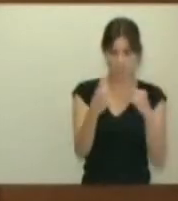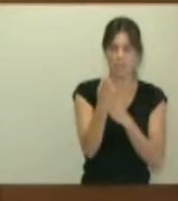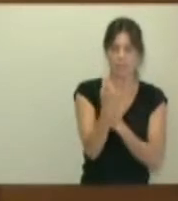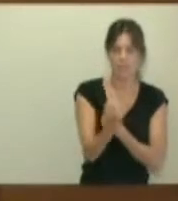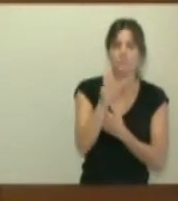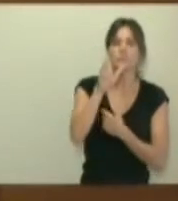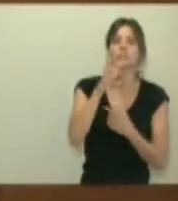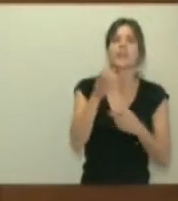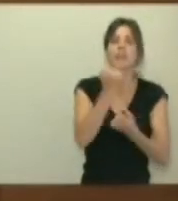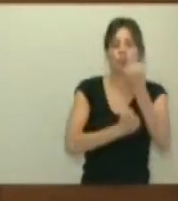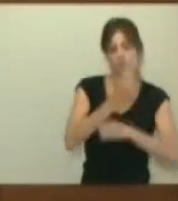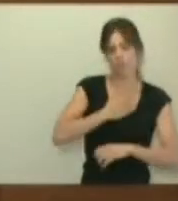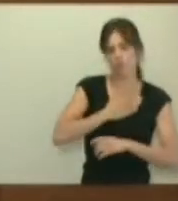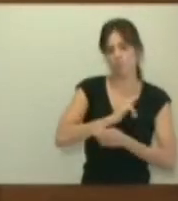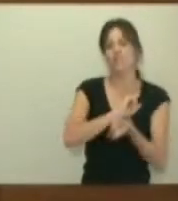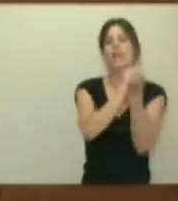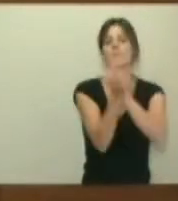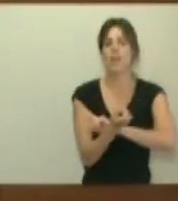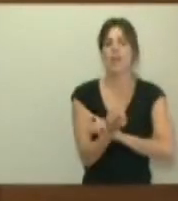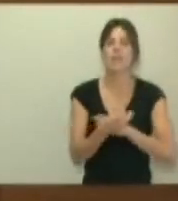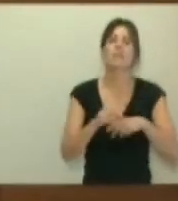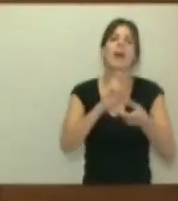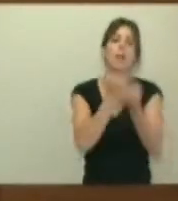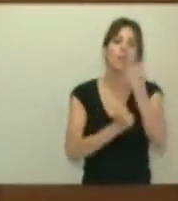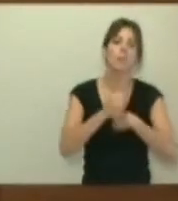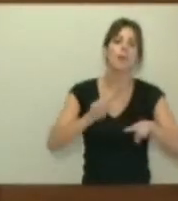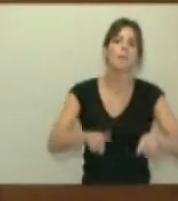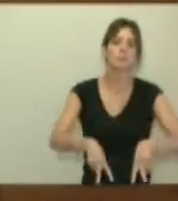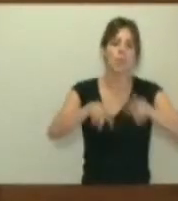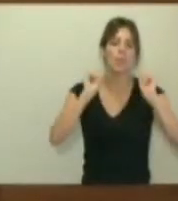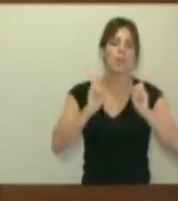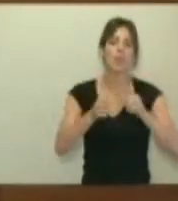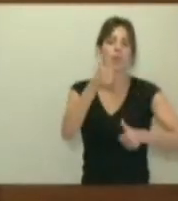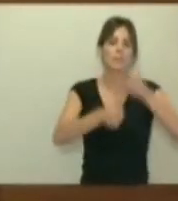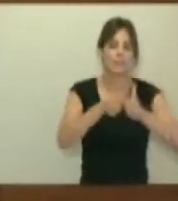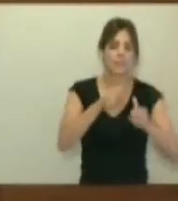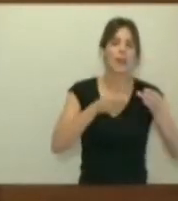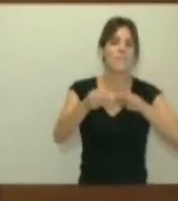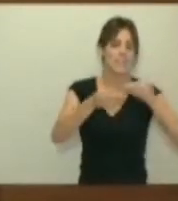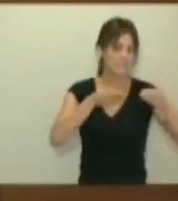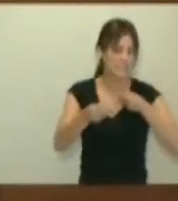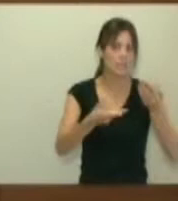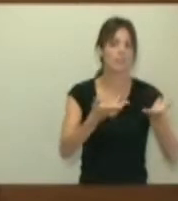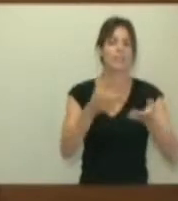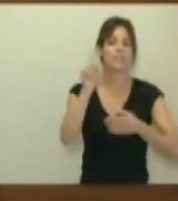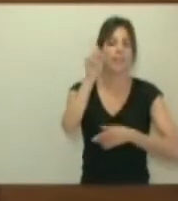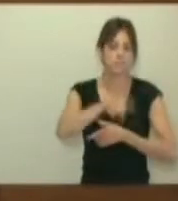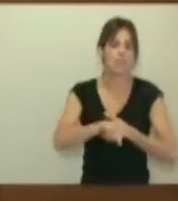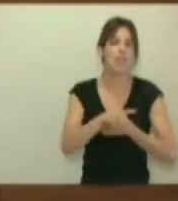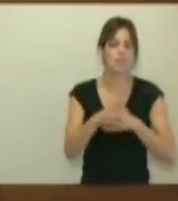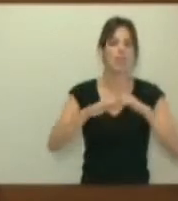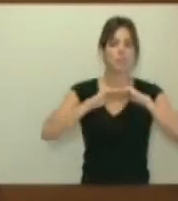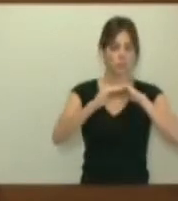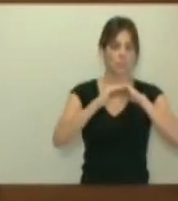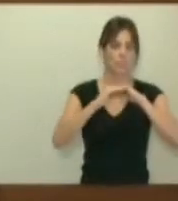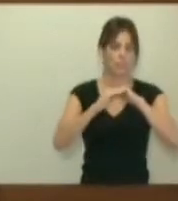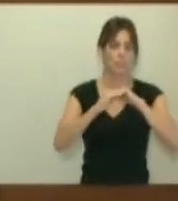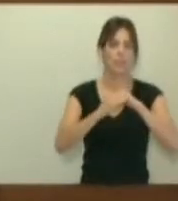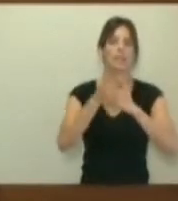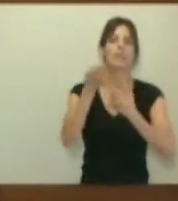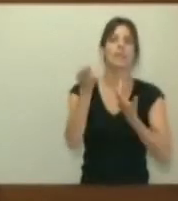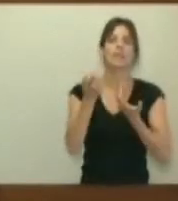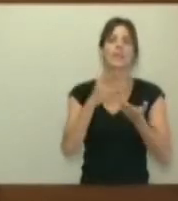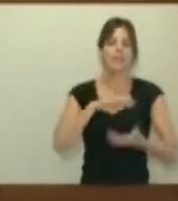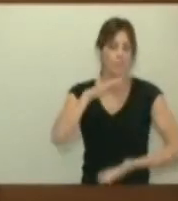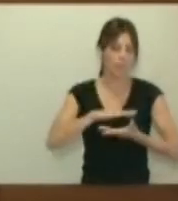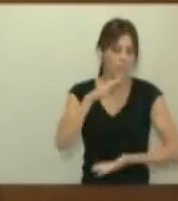nuestra economía en una economía más moderna, más competitiva, más flexible y más sostenible, capaz de encarar con